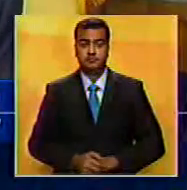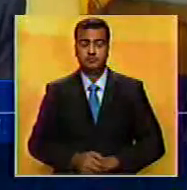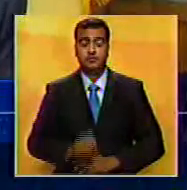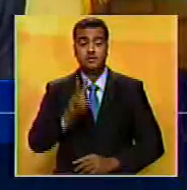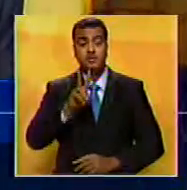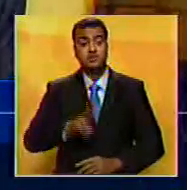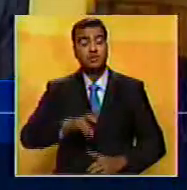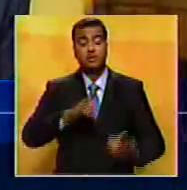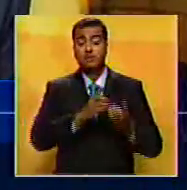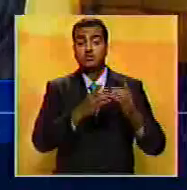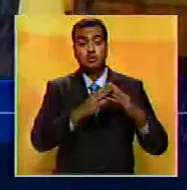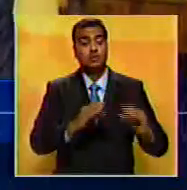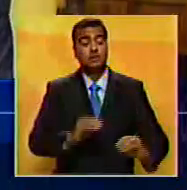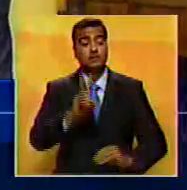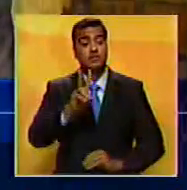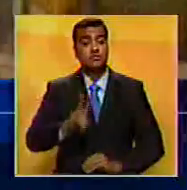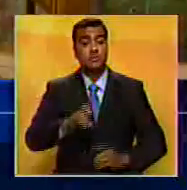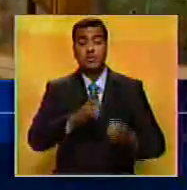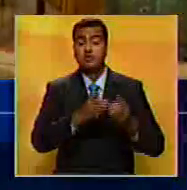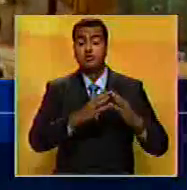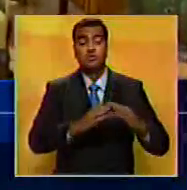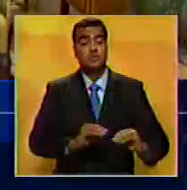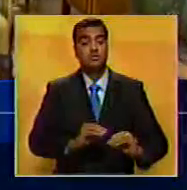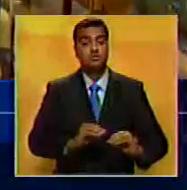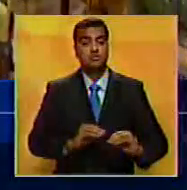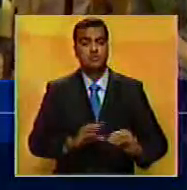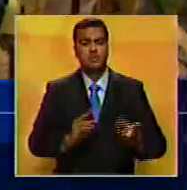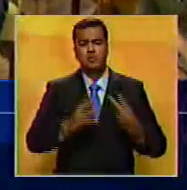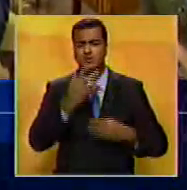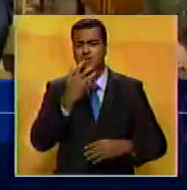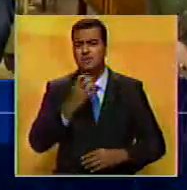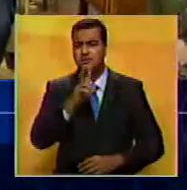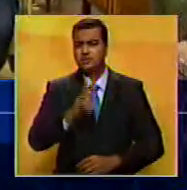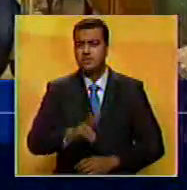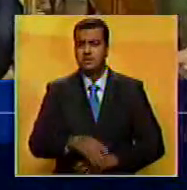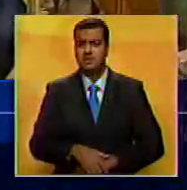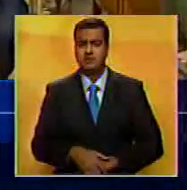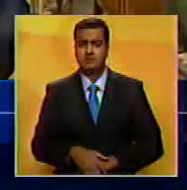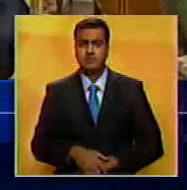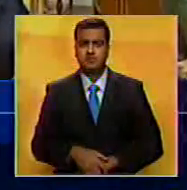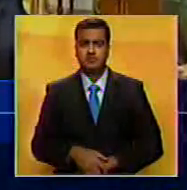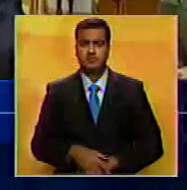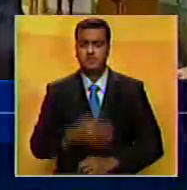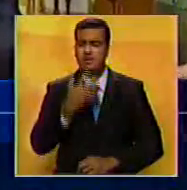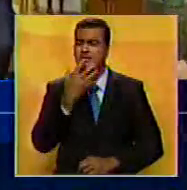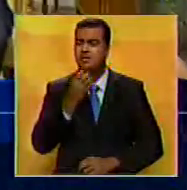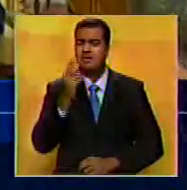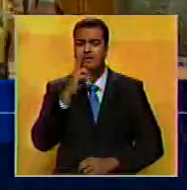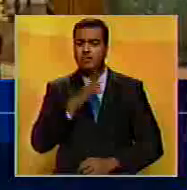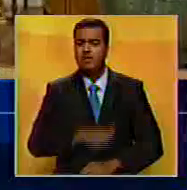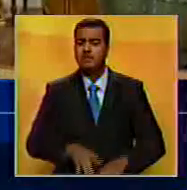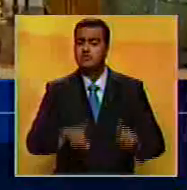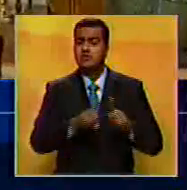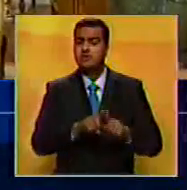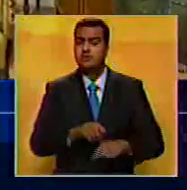Venezuela es un desastre. Venezuela es un desastre. Estoy muy triste por Venezuela. Muy triste de ver lo que ha pasado.